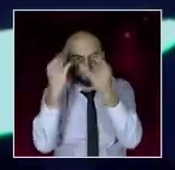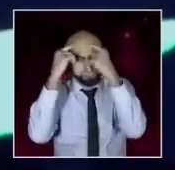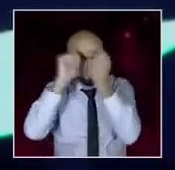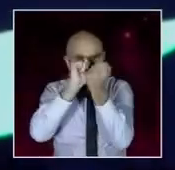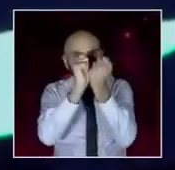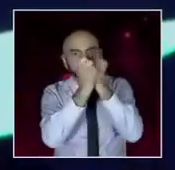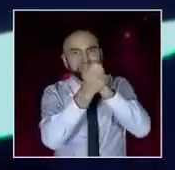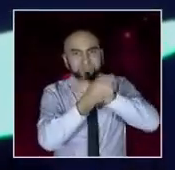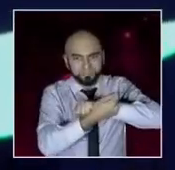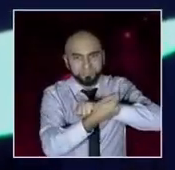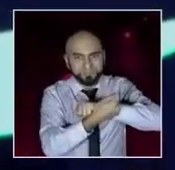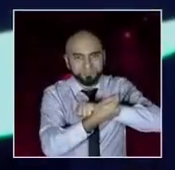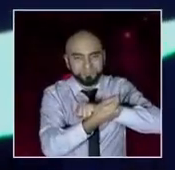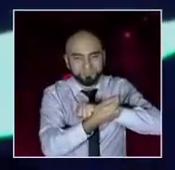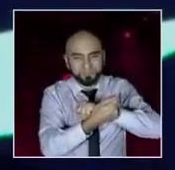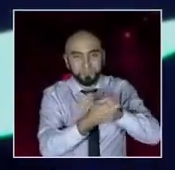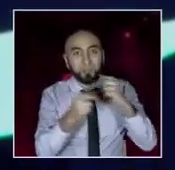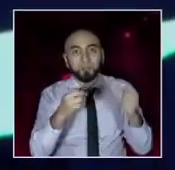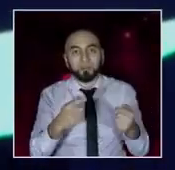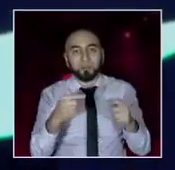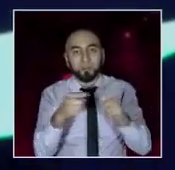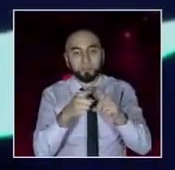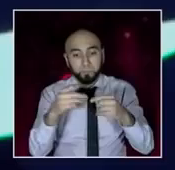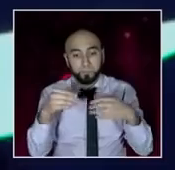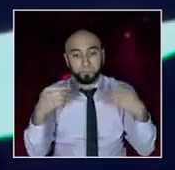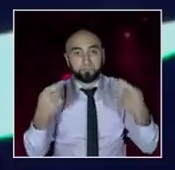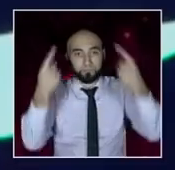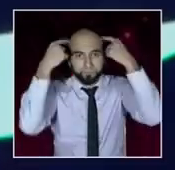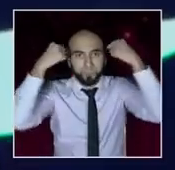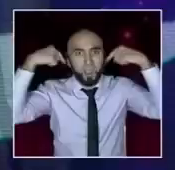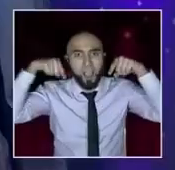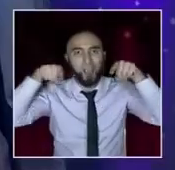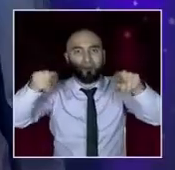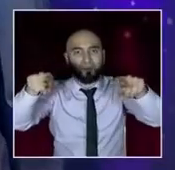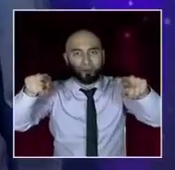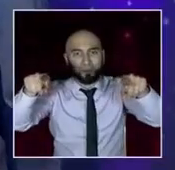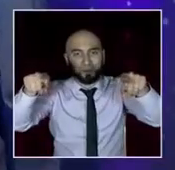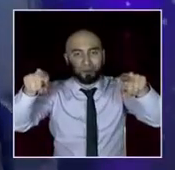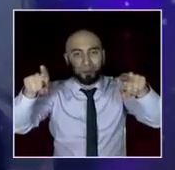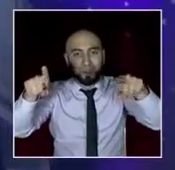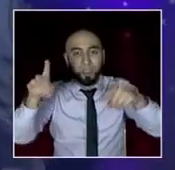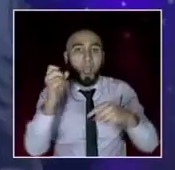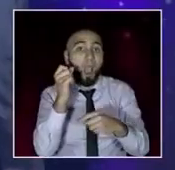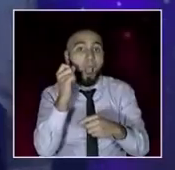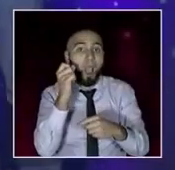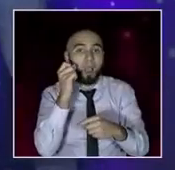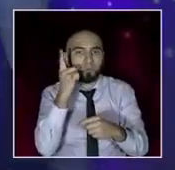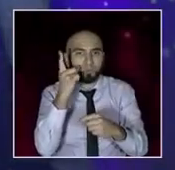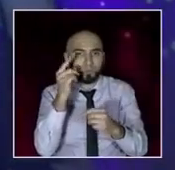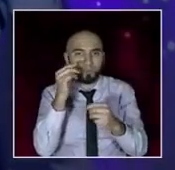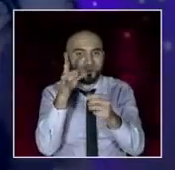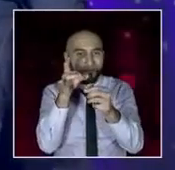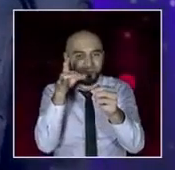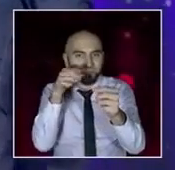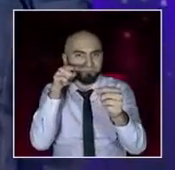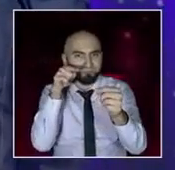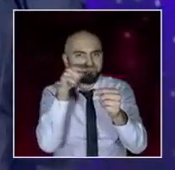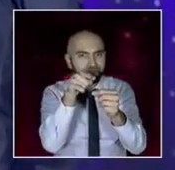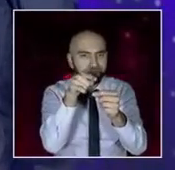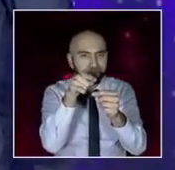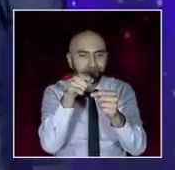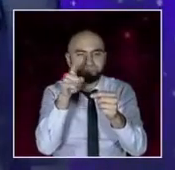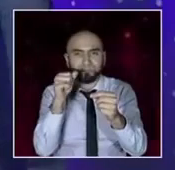conexiones de arriba hacia abajo que van de hacia adentro hacia afuera, las flechas azules llevan las predicciones del cerebro de las